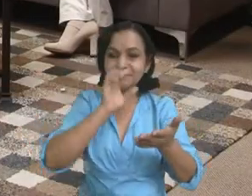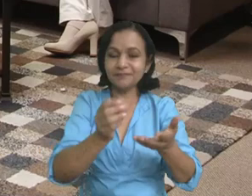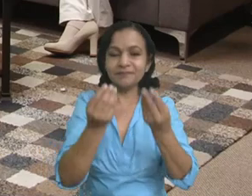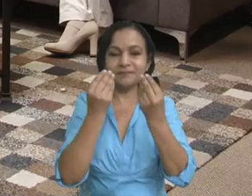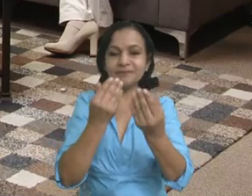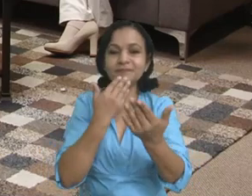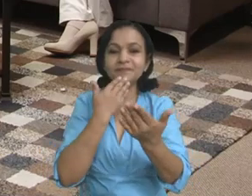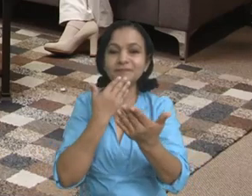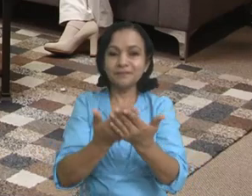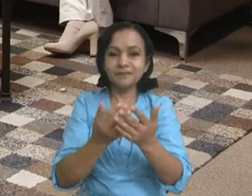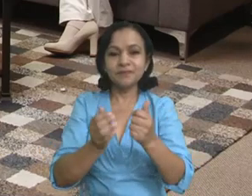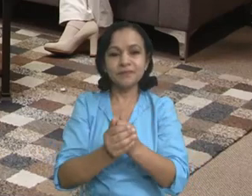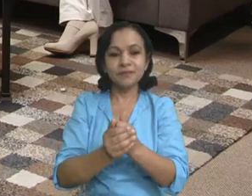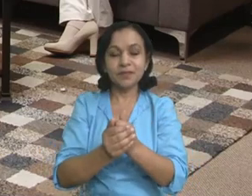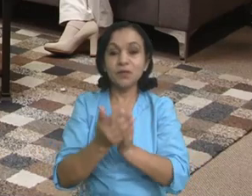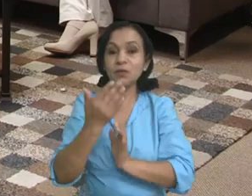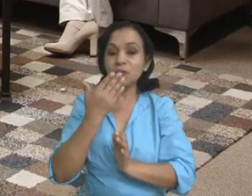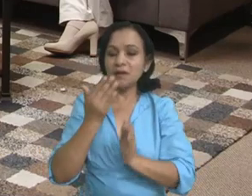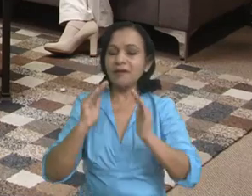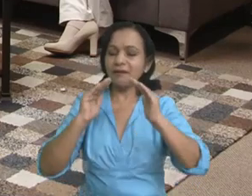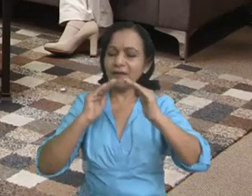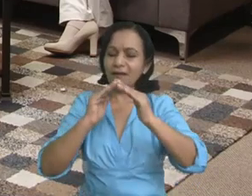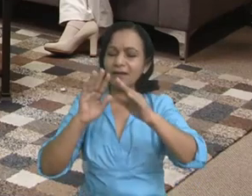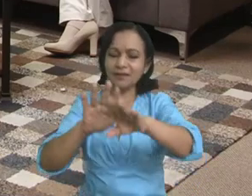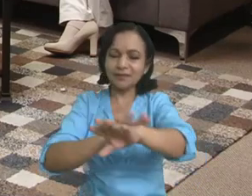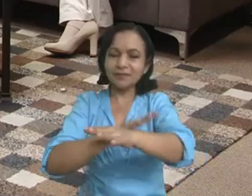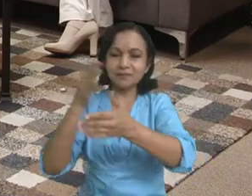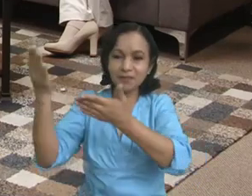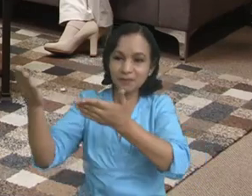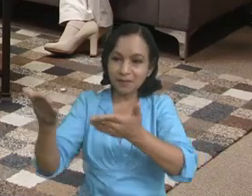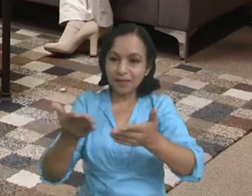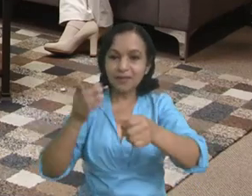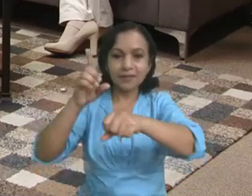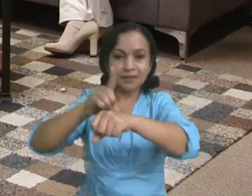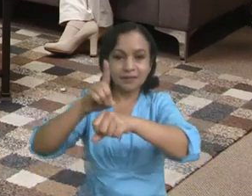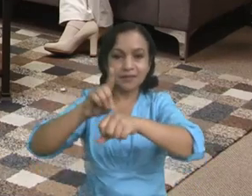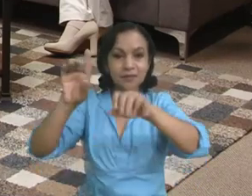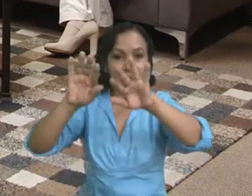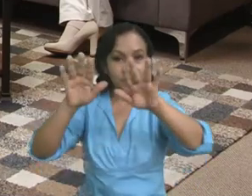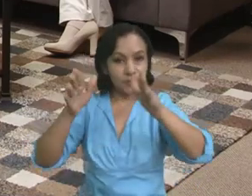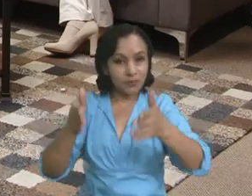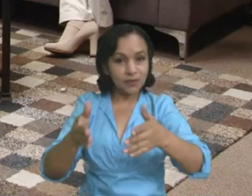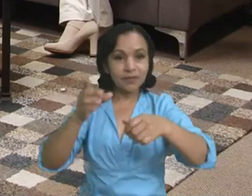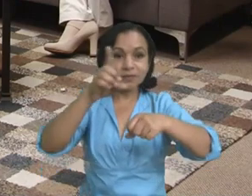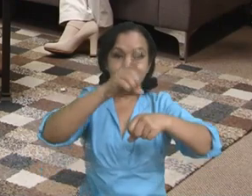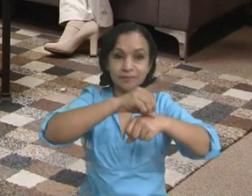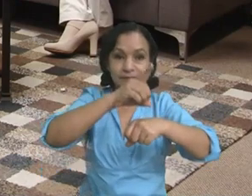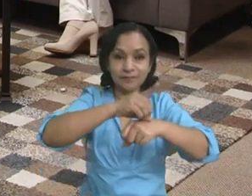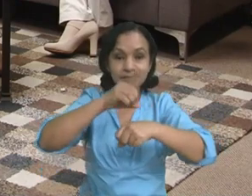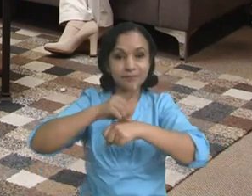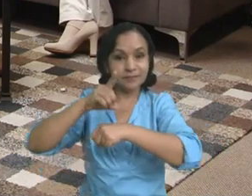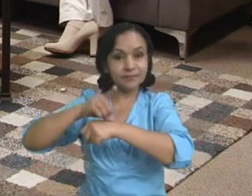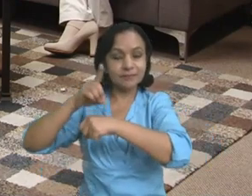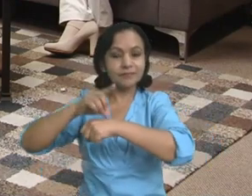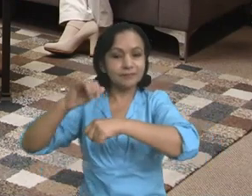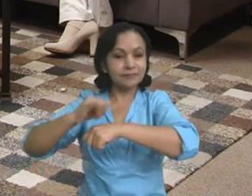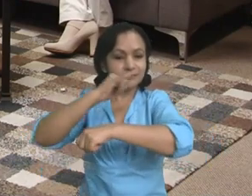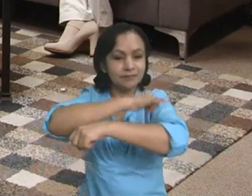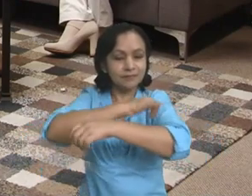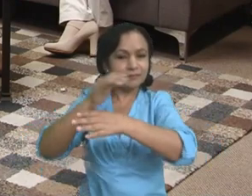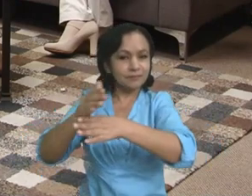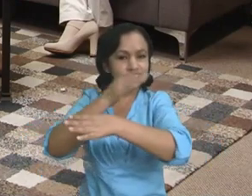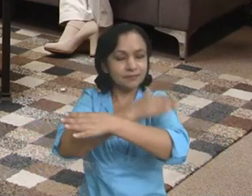acompañarnos. Una vez más nos sentimos en casa. Doctora, bienvenida, y también externar las bienvenidas, también sé que ya andan desde hace día en el país, pero bienvenida a